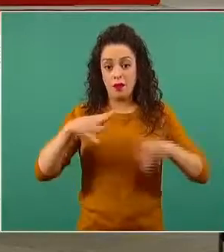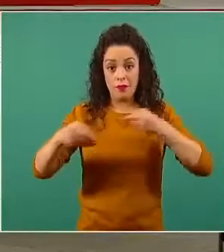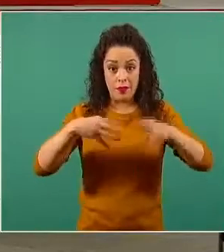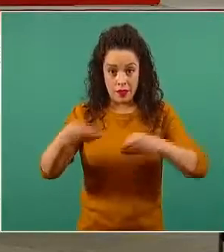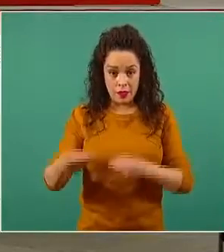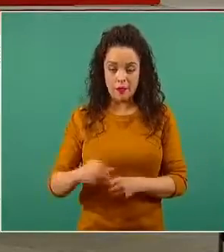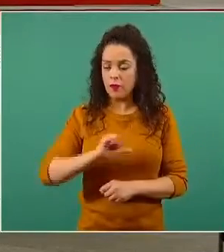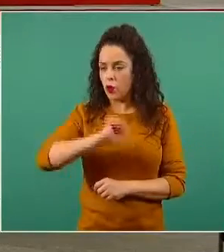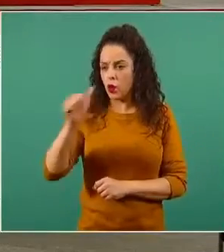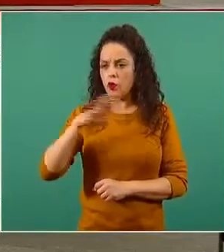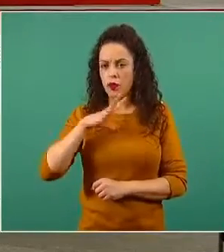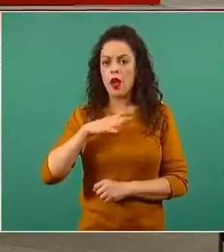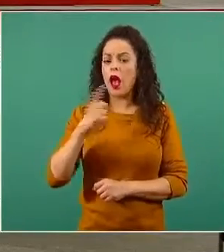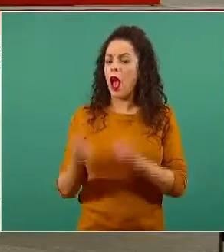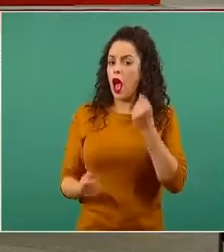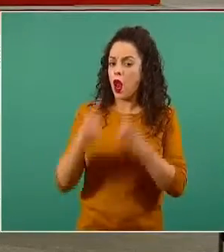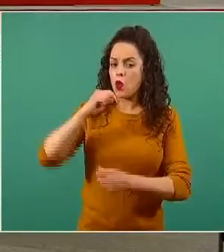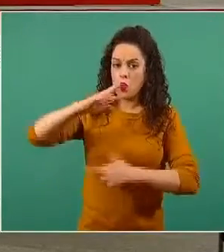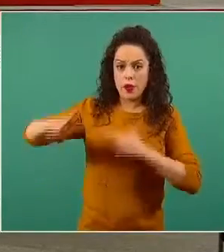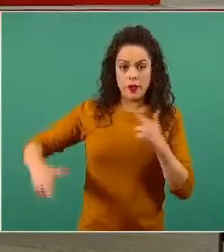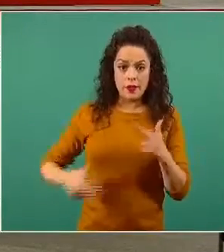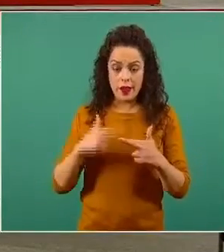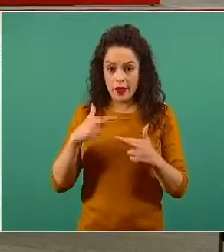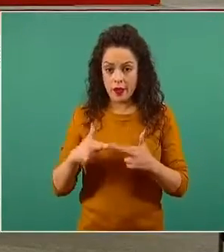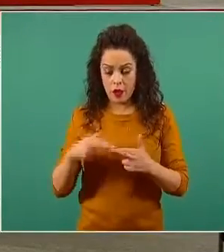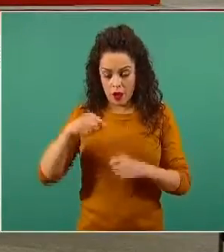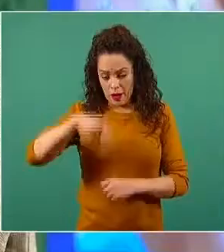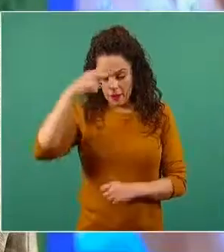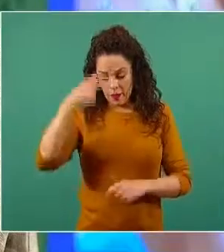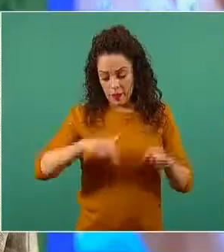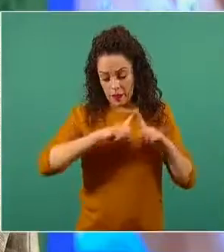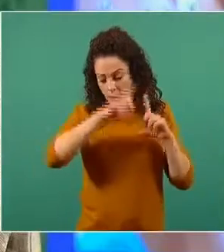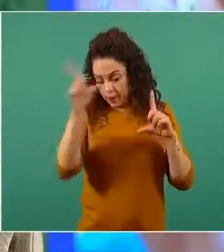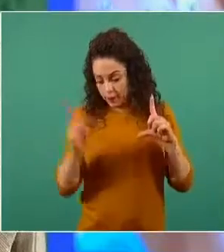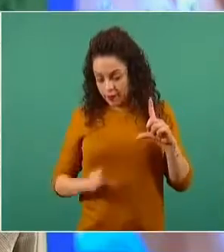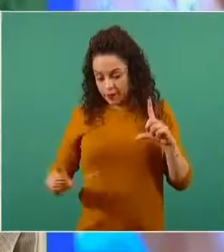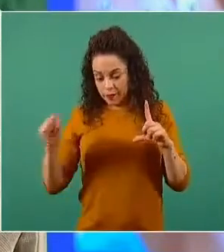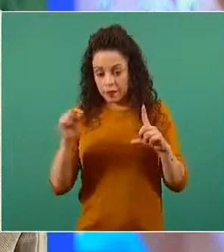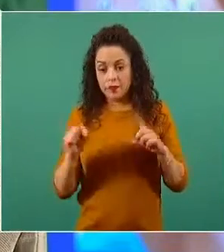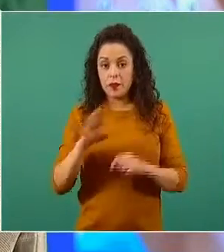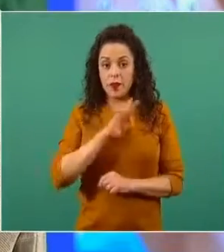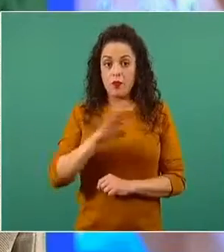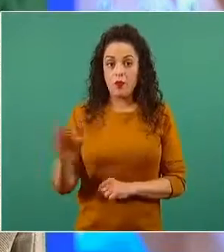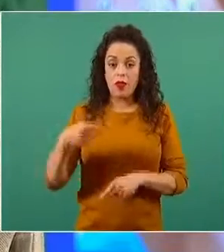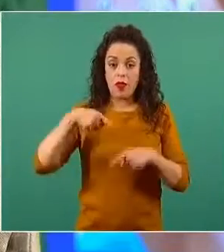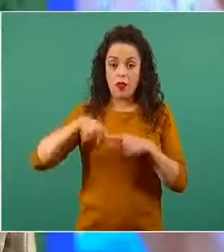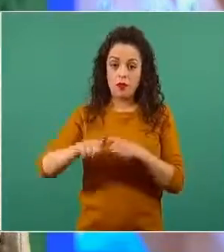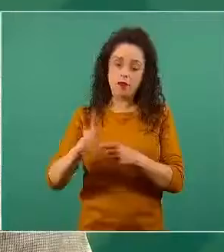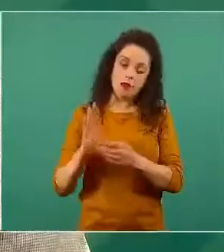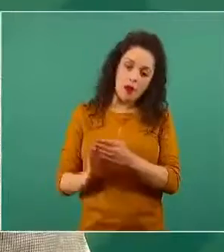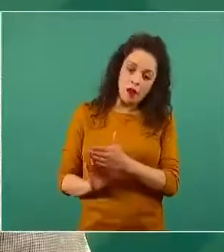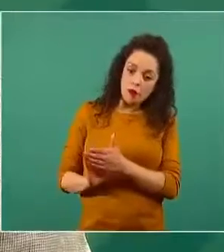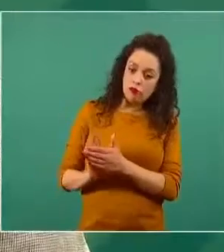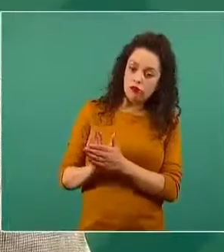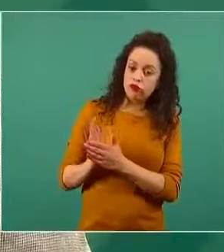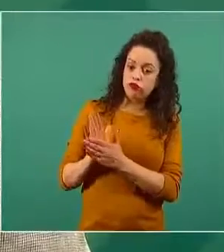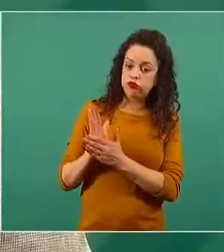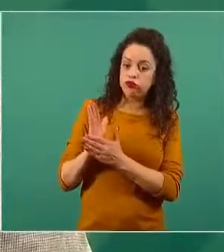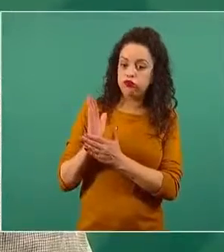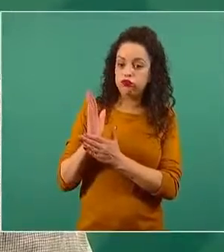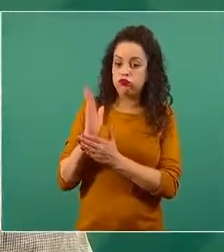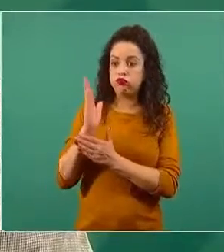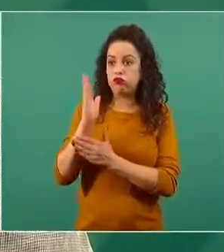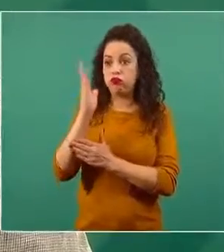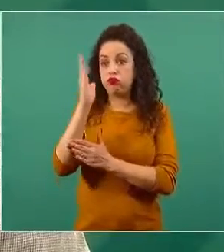donde en algunas regiones del país pudiéramos tener una tendencia a la alza. Este es el ejemplo que hemos